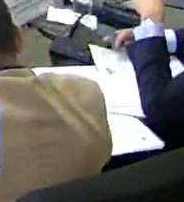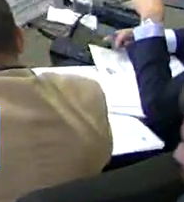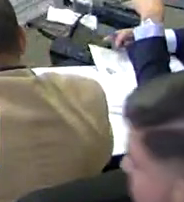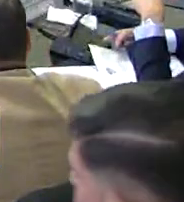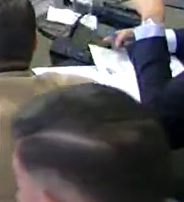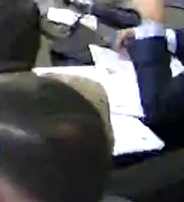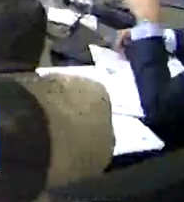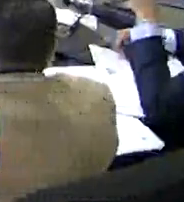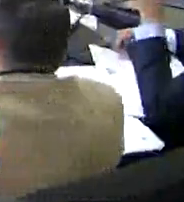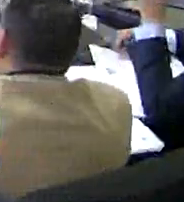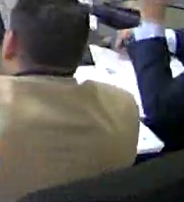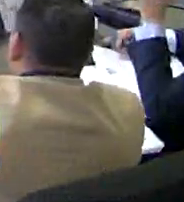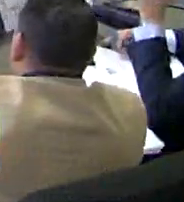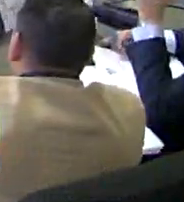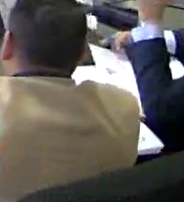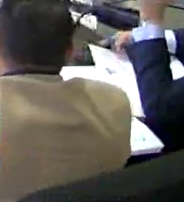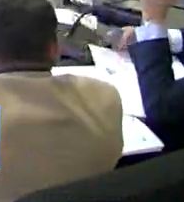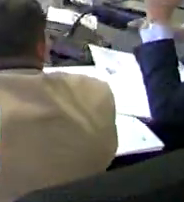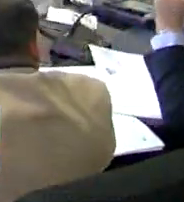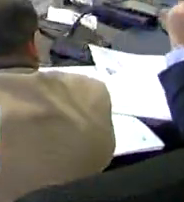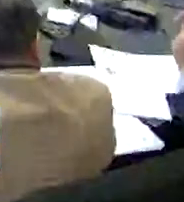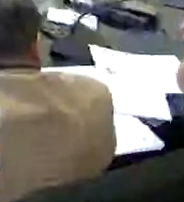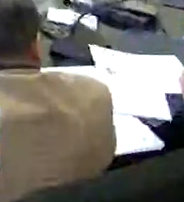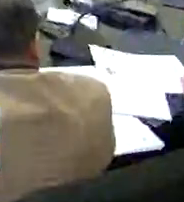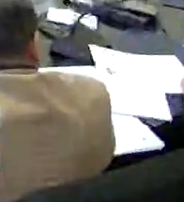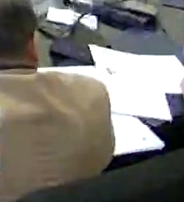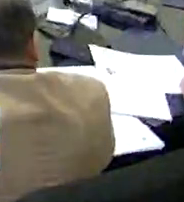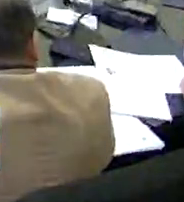Tiene la palabra el diputado Álvaro Arzú.